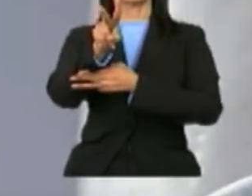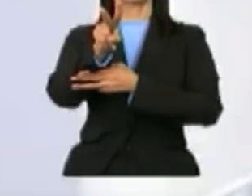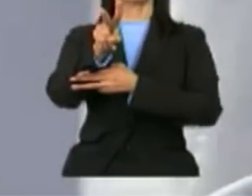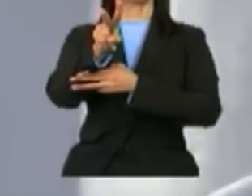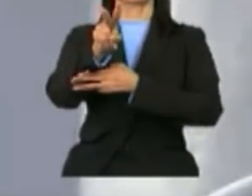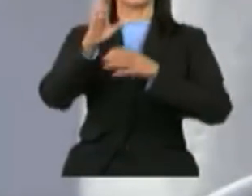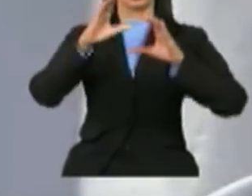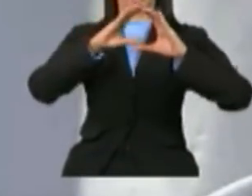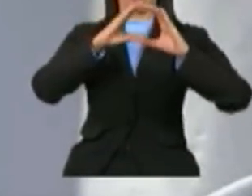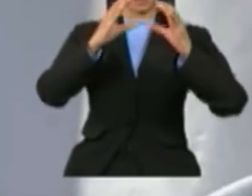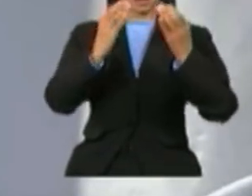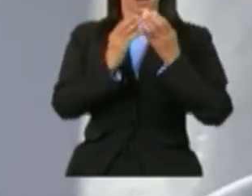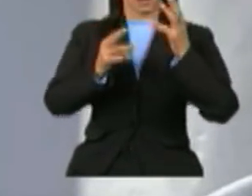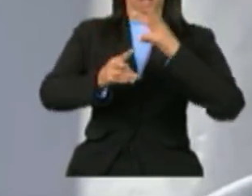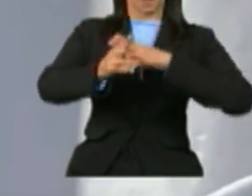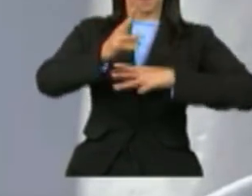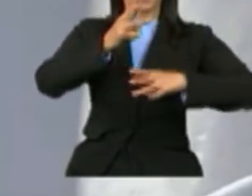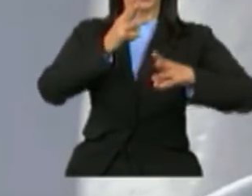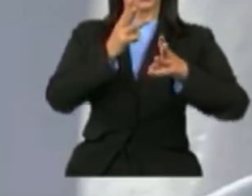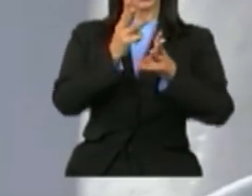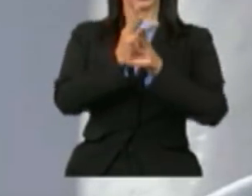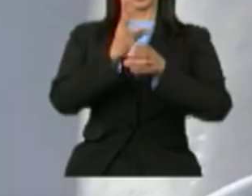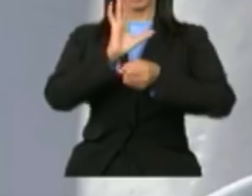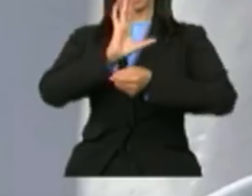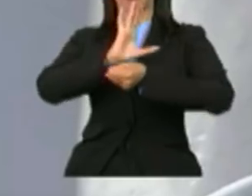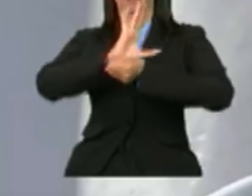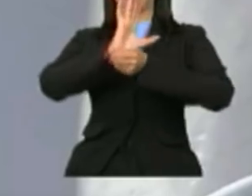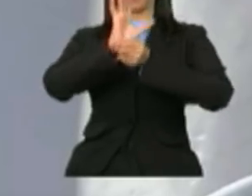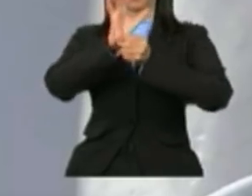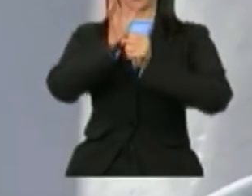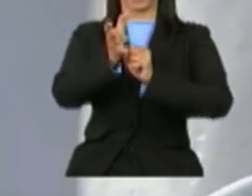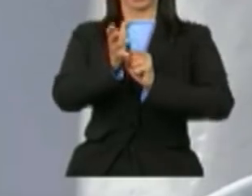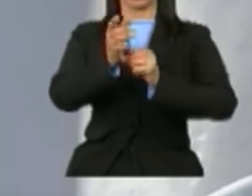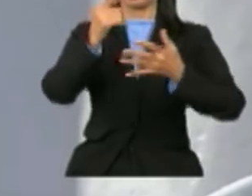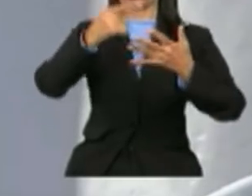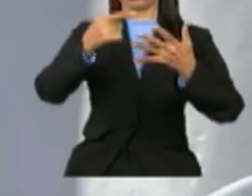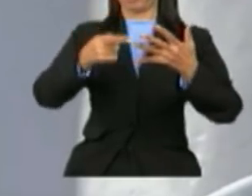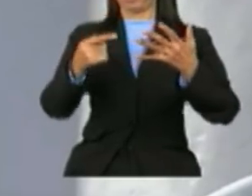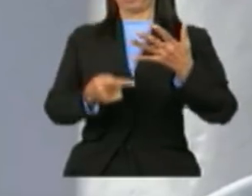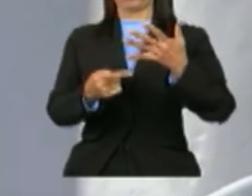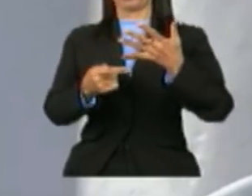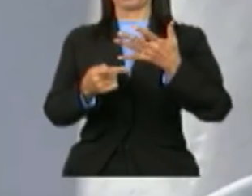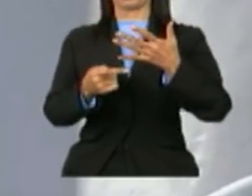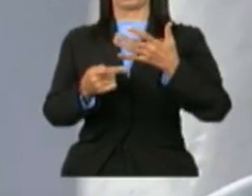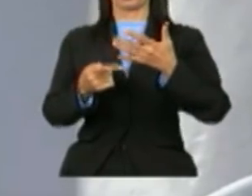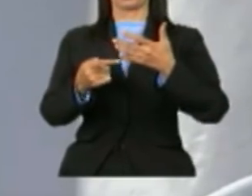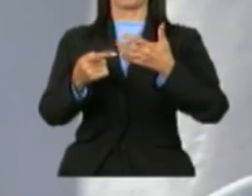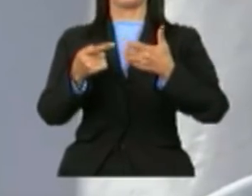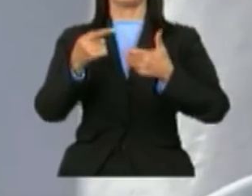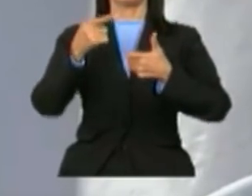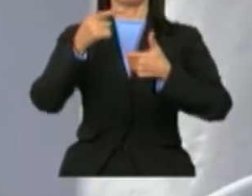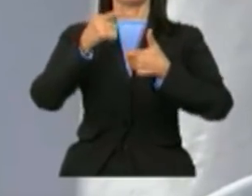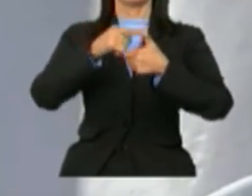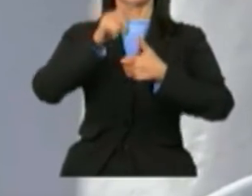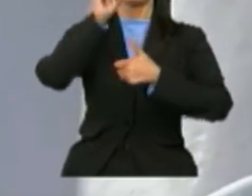La situación global del COVID-19 es la siguiente.